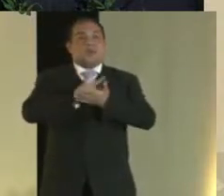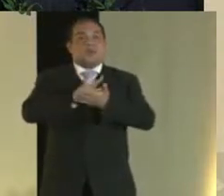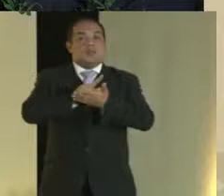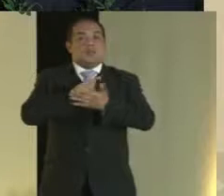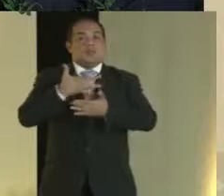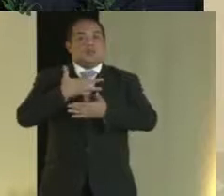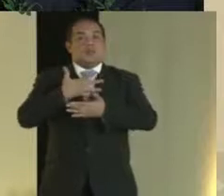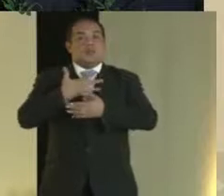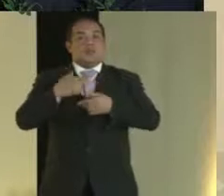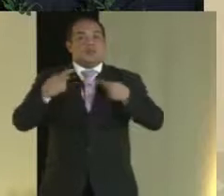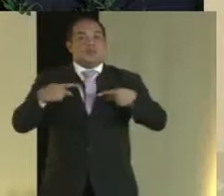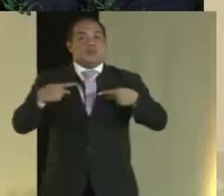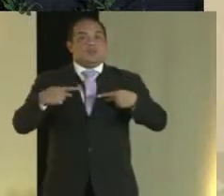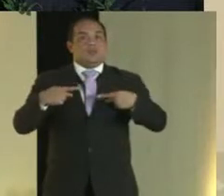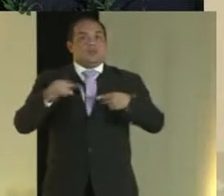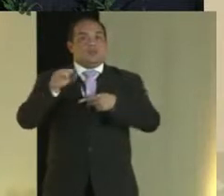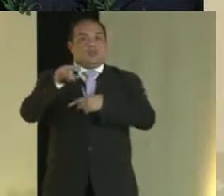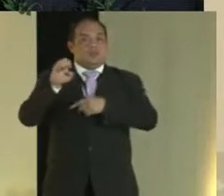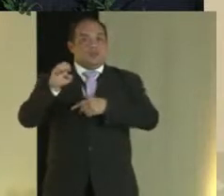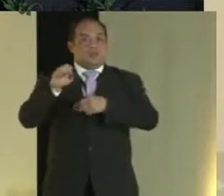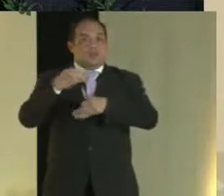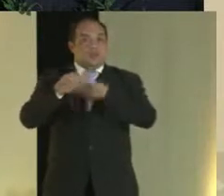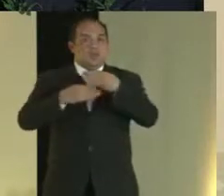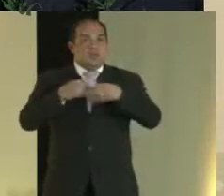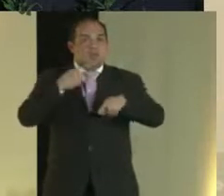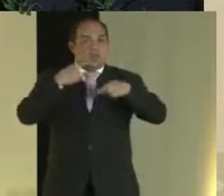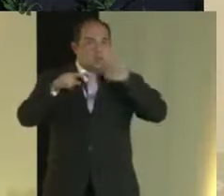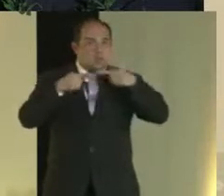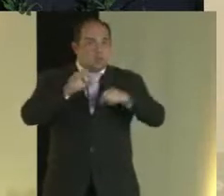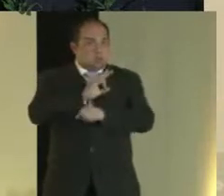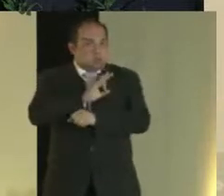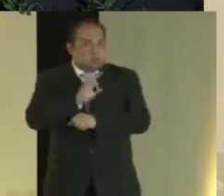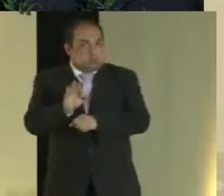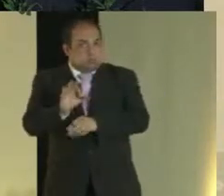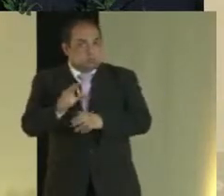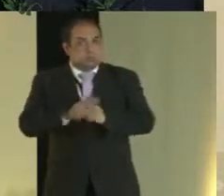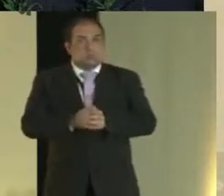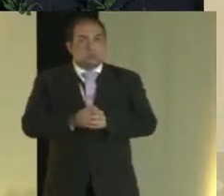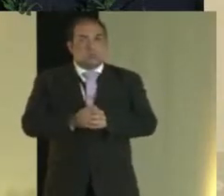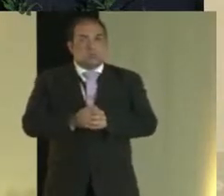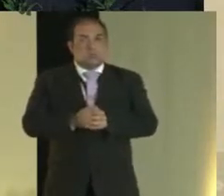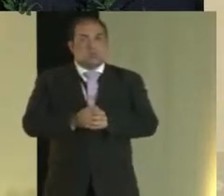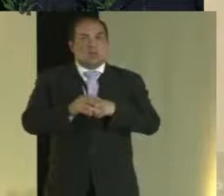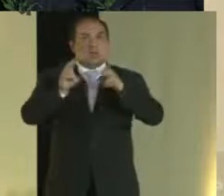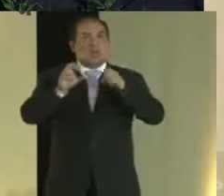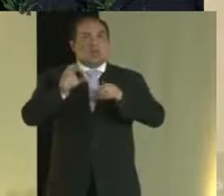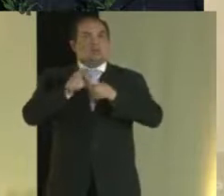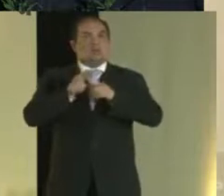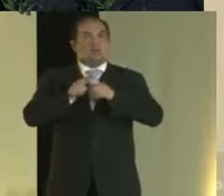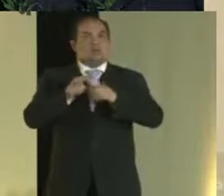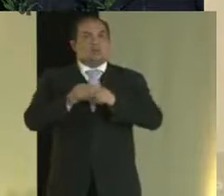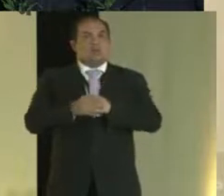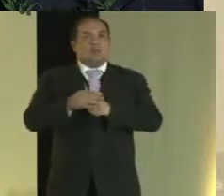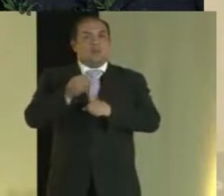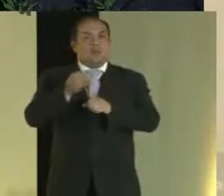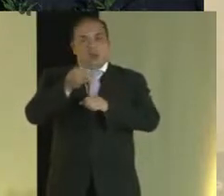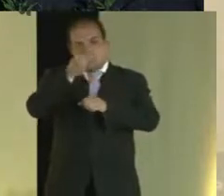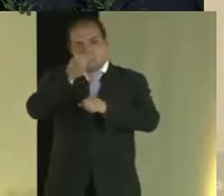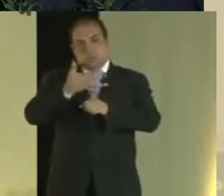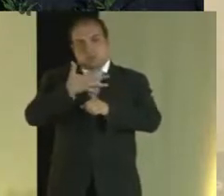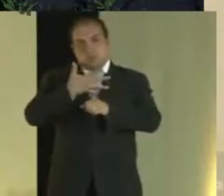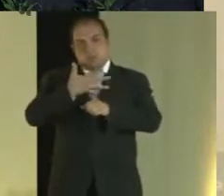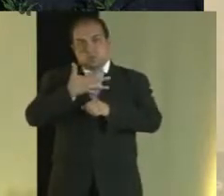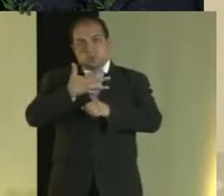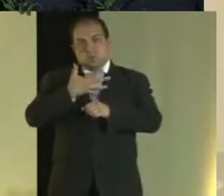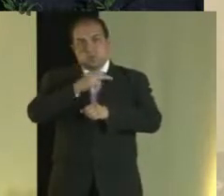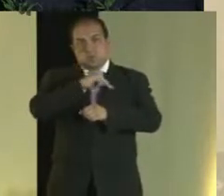INE y toda la laraca posible en una farsa electoral, se acaba de dar